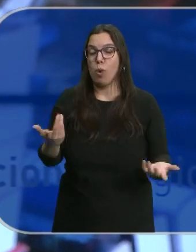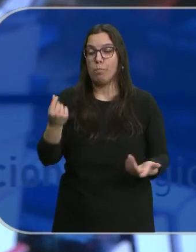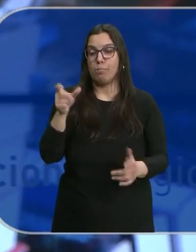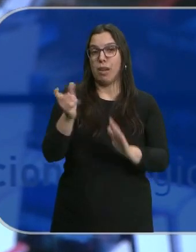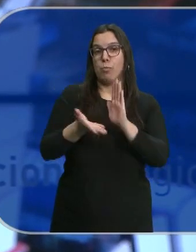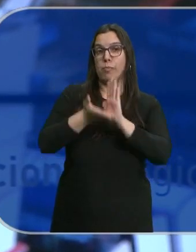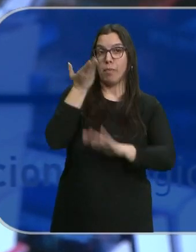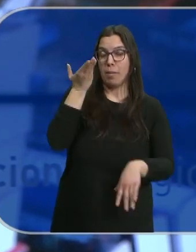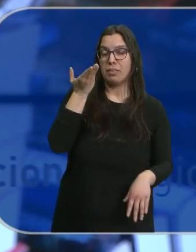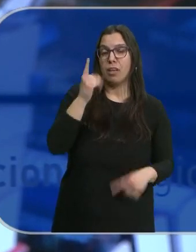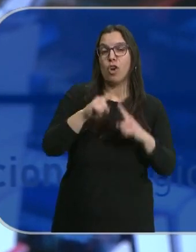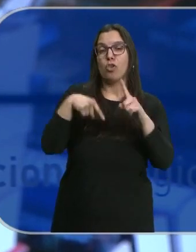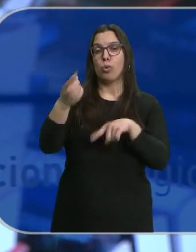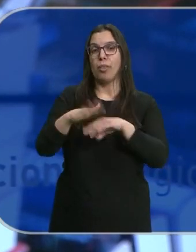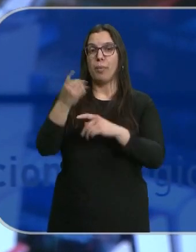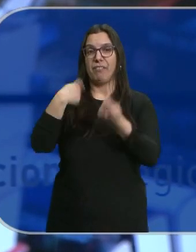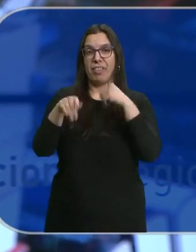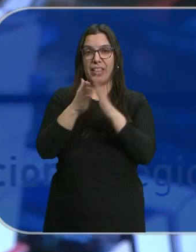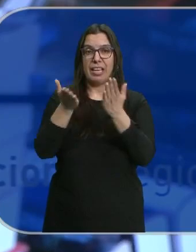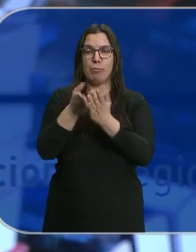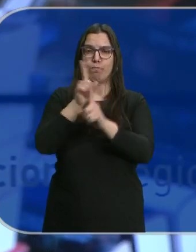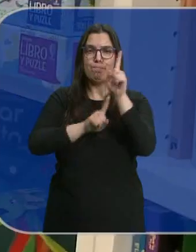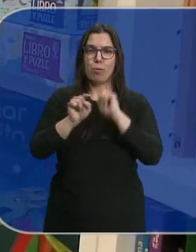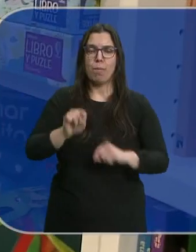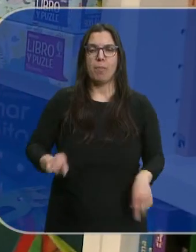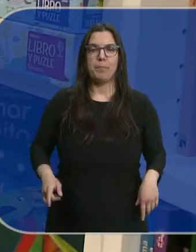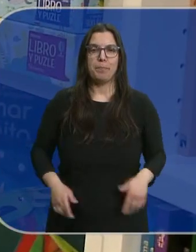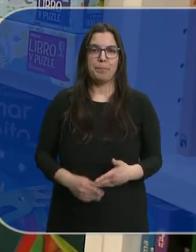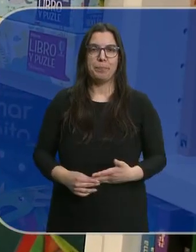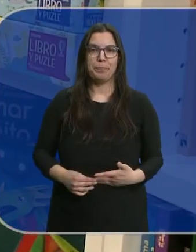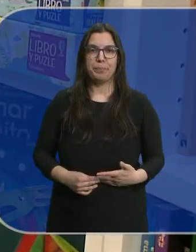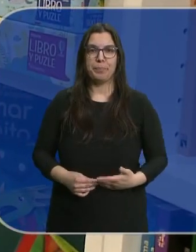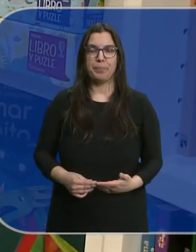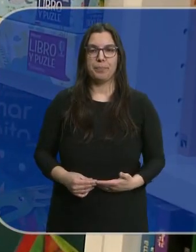la inflación y sus efectos en la venta de libros.